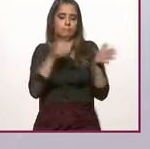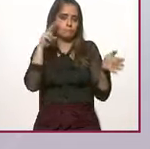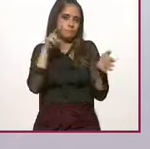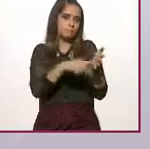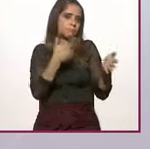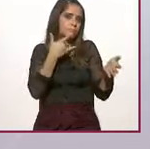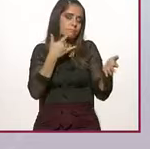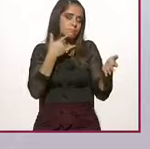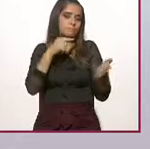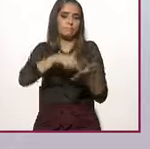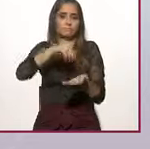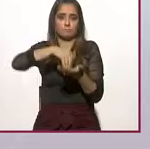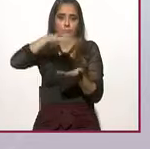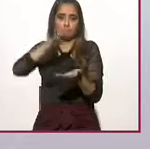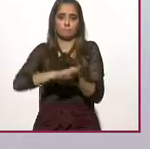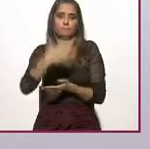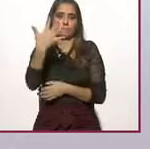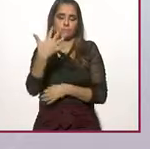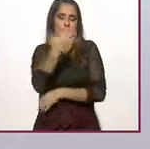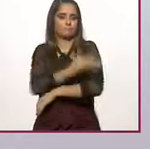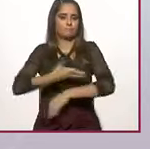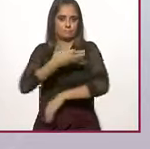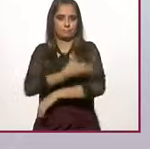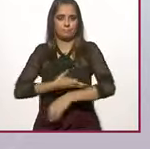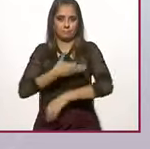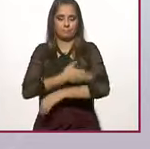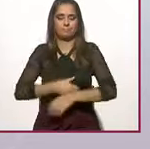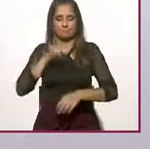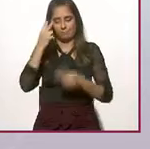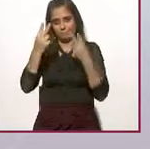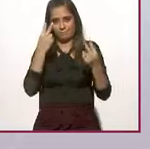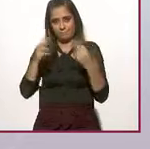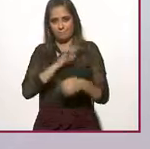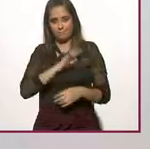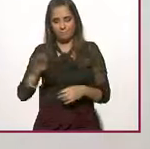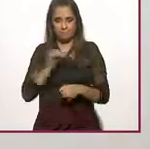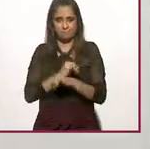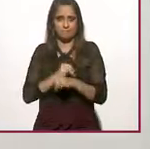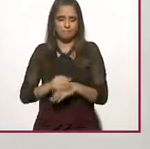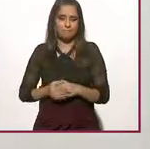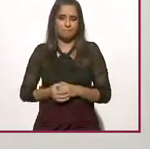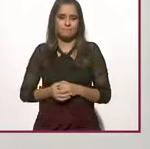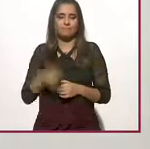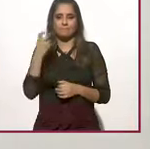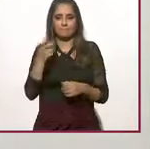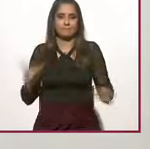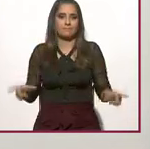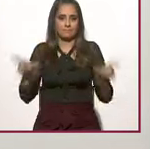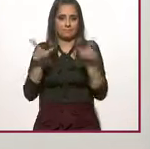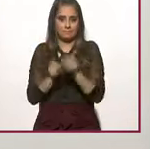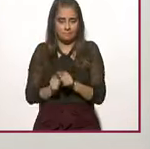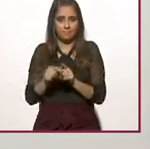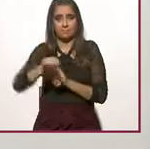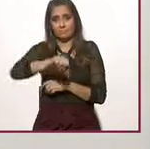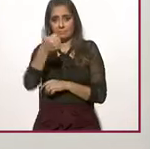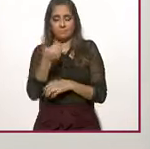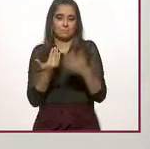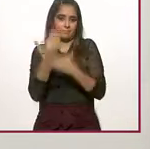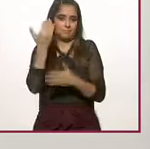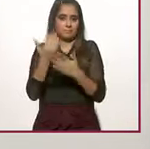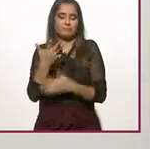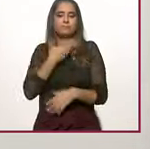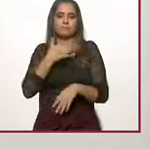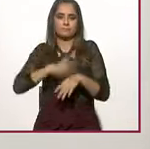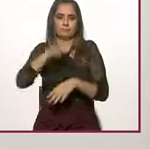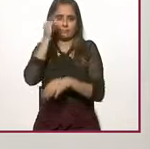www.contigoenladistancia.cultura.gob.mx. La cita a las 5 de la tarde, no se la pierda. Esto es todo en Cada Hora en la Hora. A las 11 del día